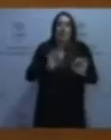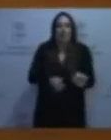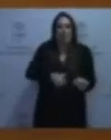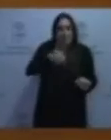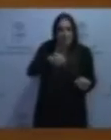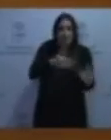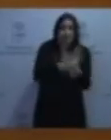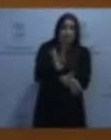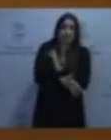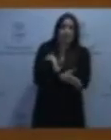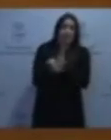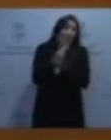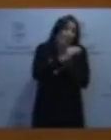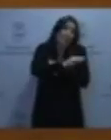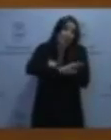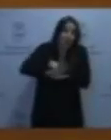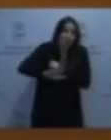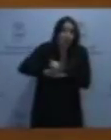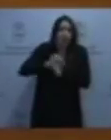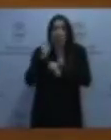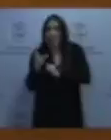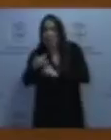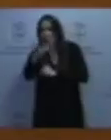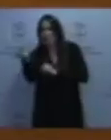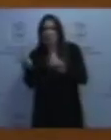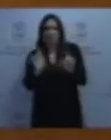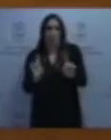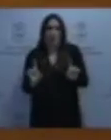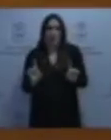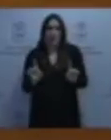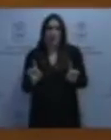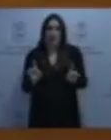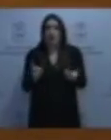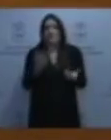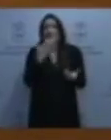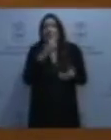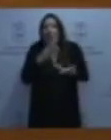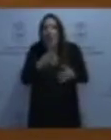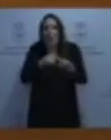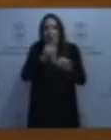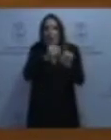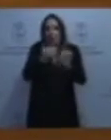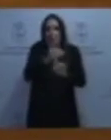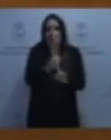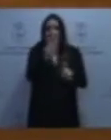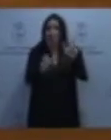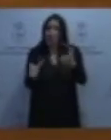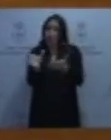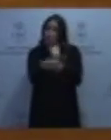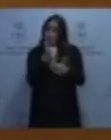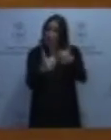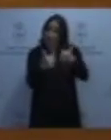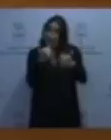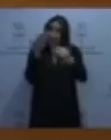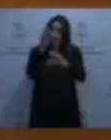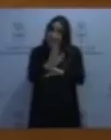les mejores ni mejores ni peores que otros, que esta vez no consigan sacar la plaza. Todas las personas que aspiren